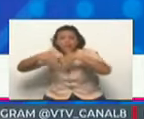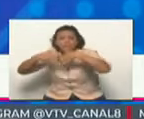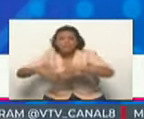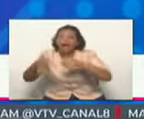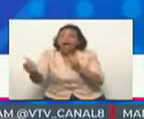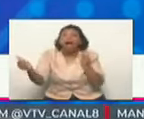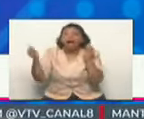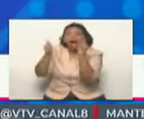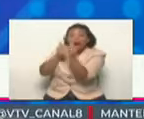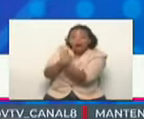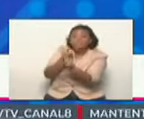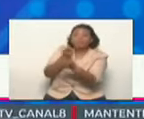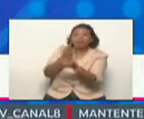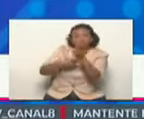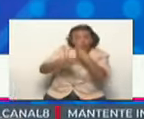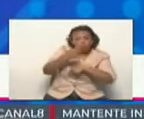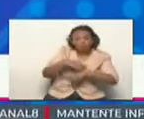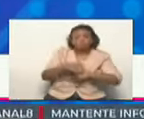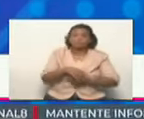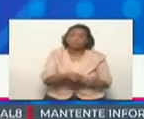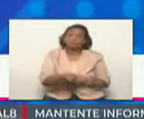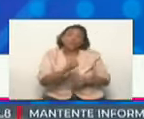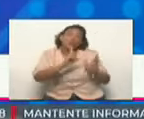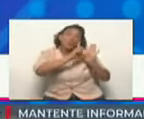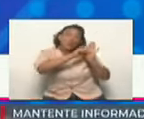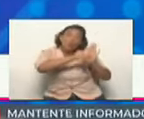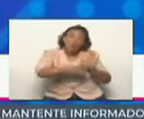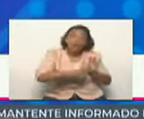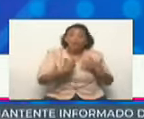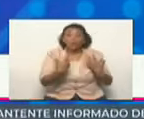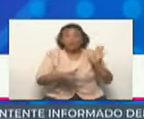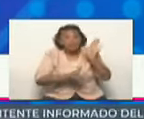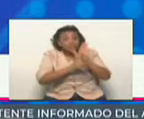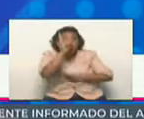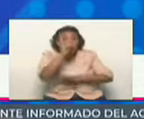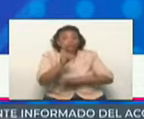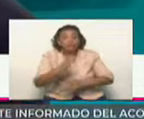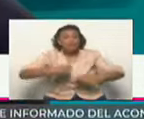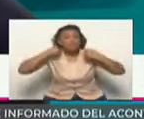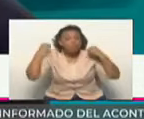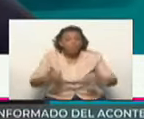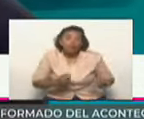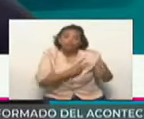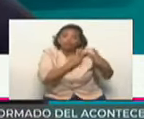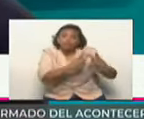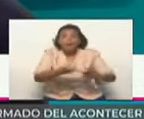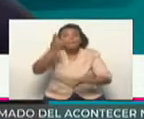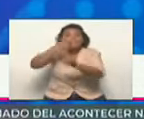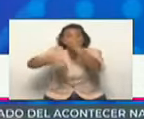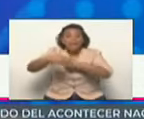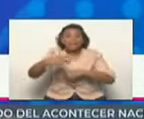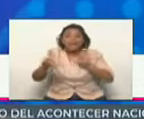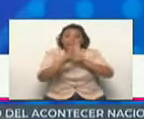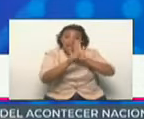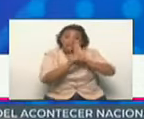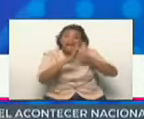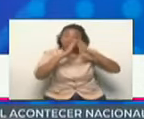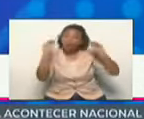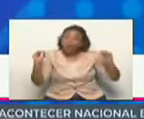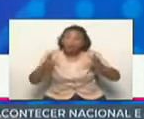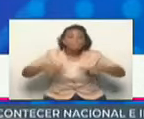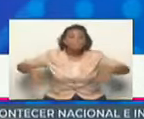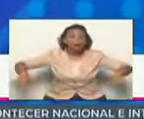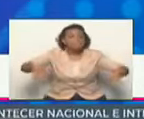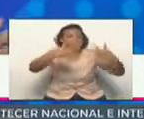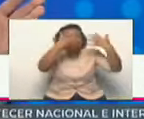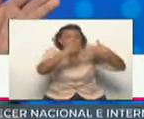sustituir importaciones y luego desarrollar con mucha fuerza la vocación exportadora de todo el parque